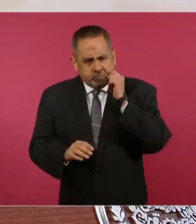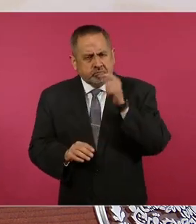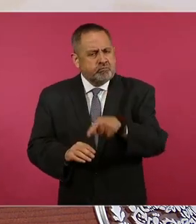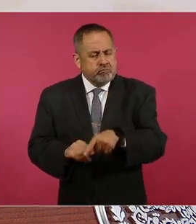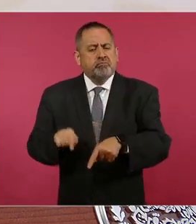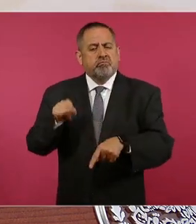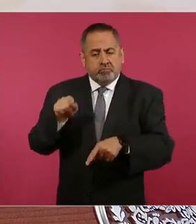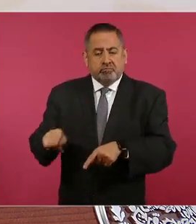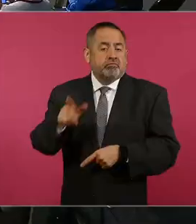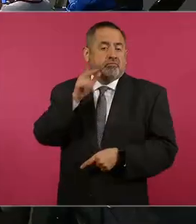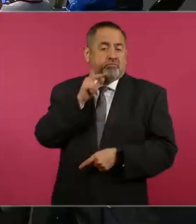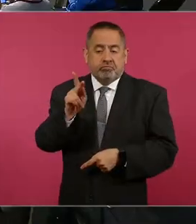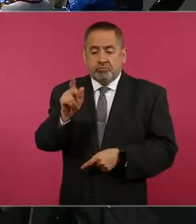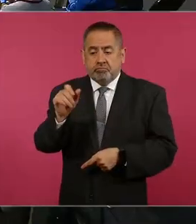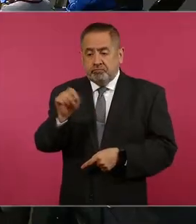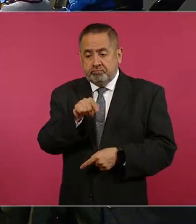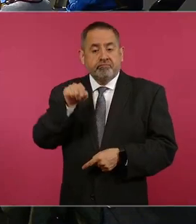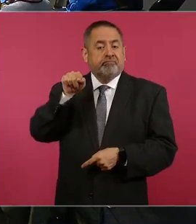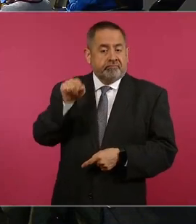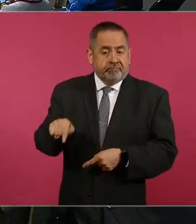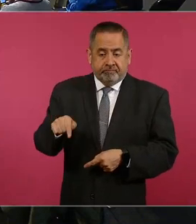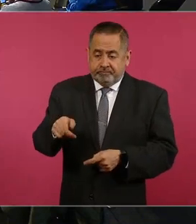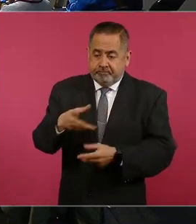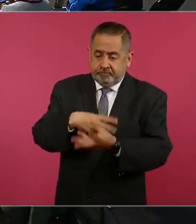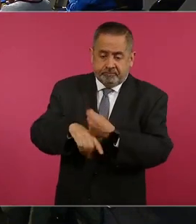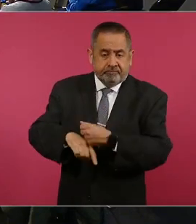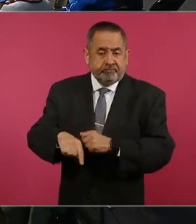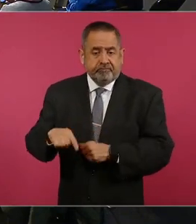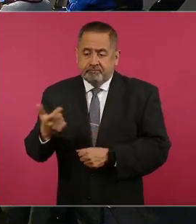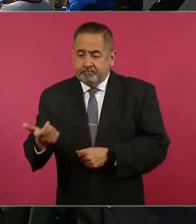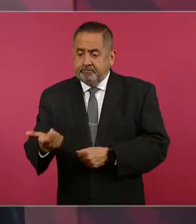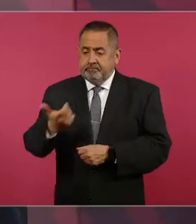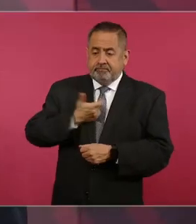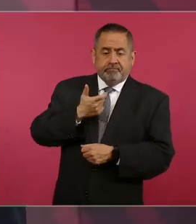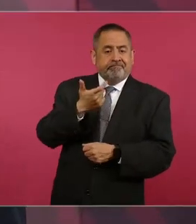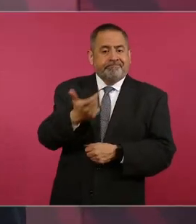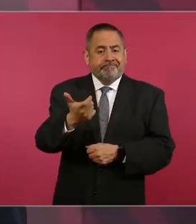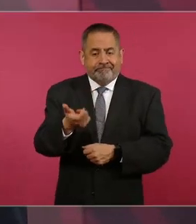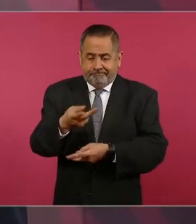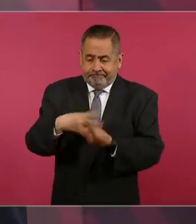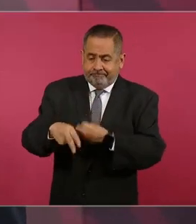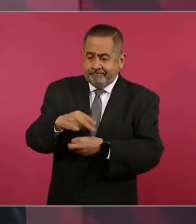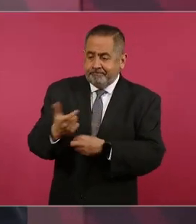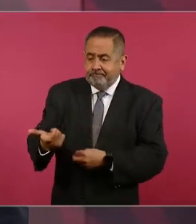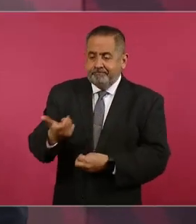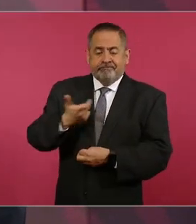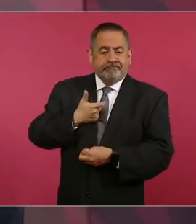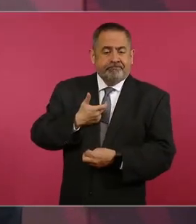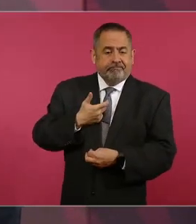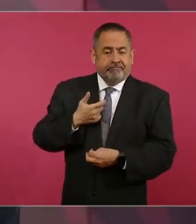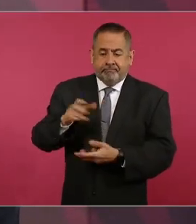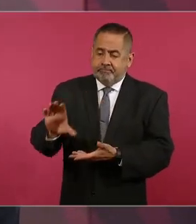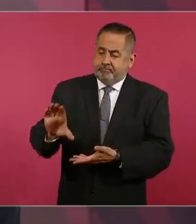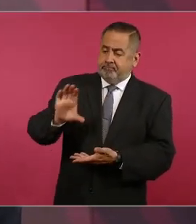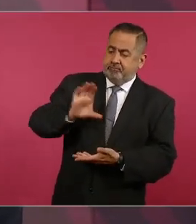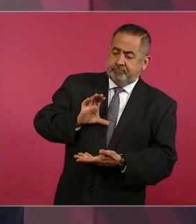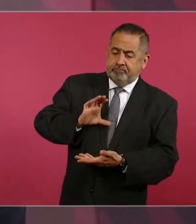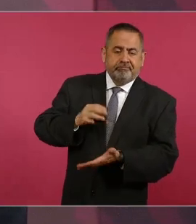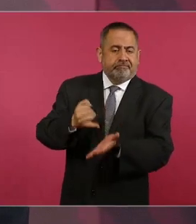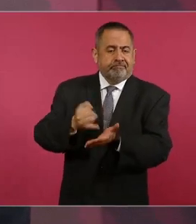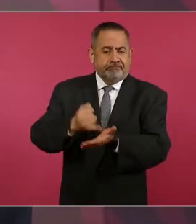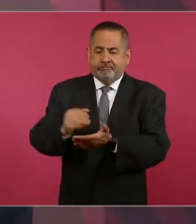Pemex es la empresa que paga más impuestos a la hacienda pública,